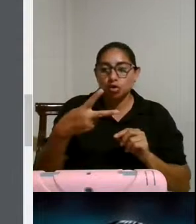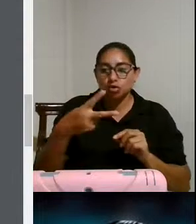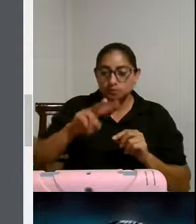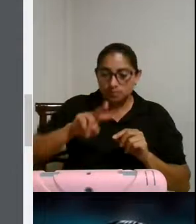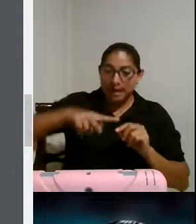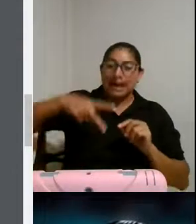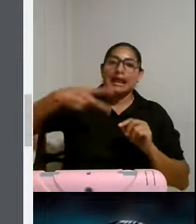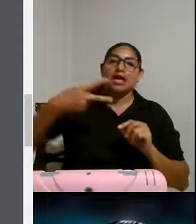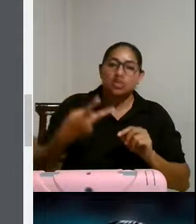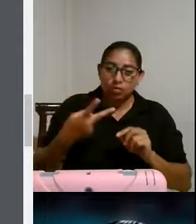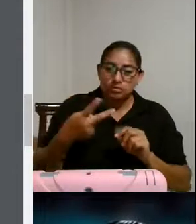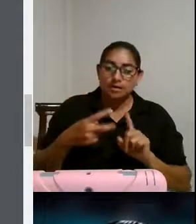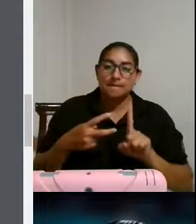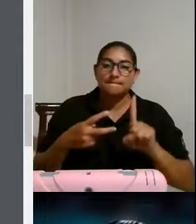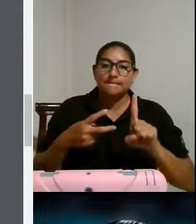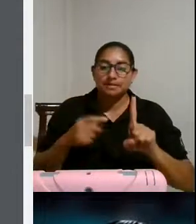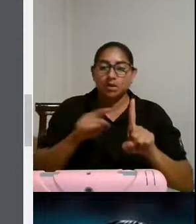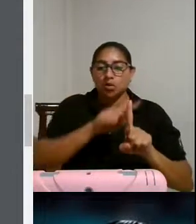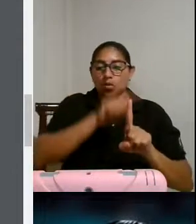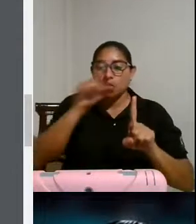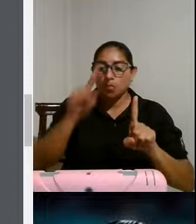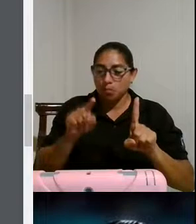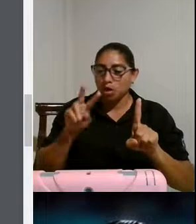el primero por el segundo